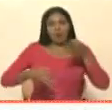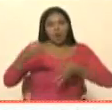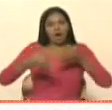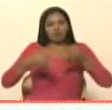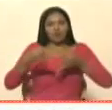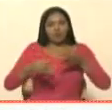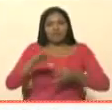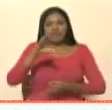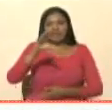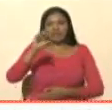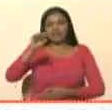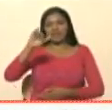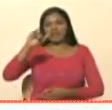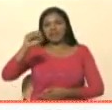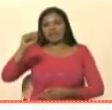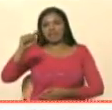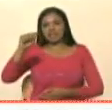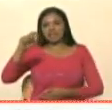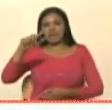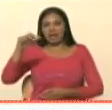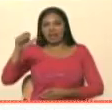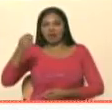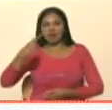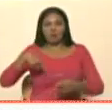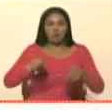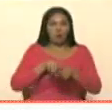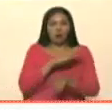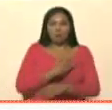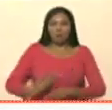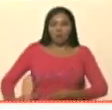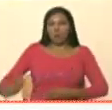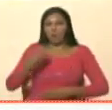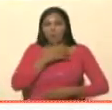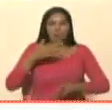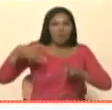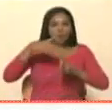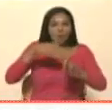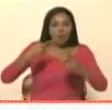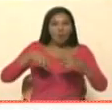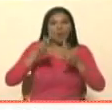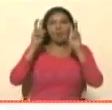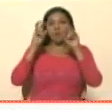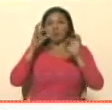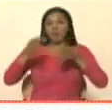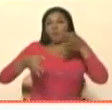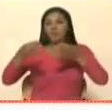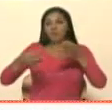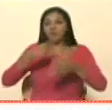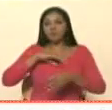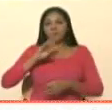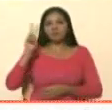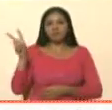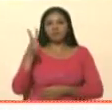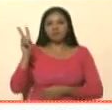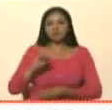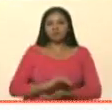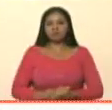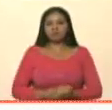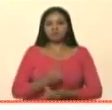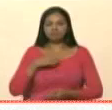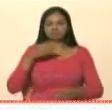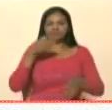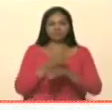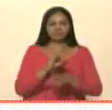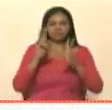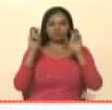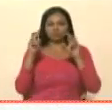Cristales. Esta mafia del autoproclamado lo nombra supuesto procurador. Y va como abogado